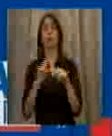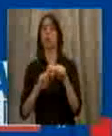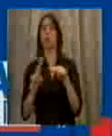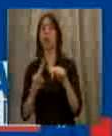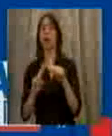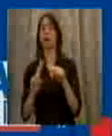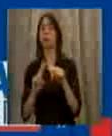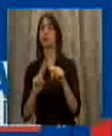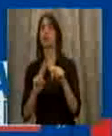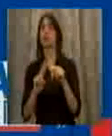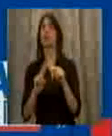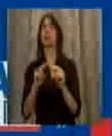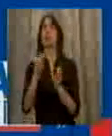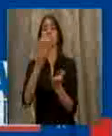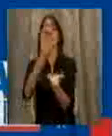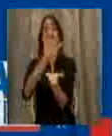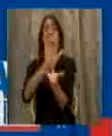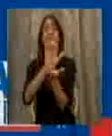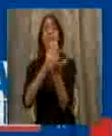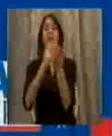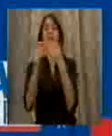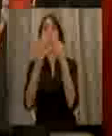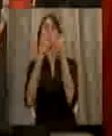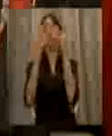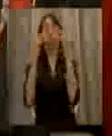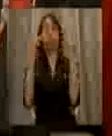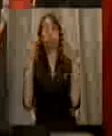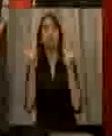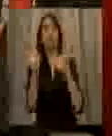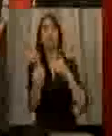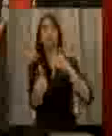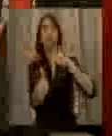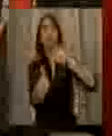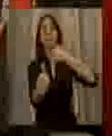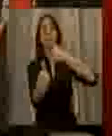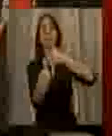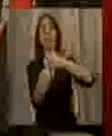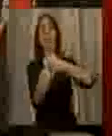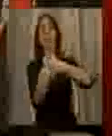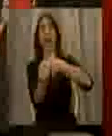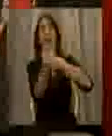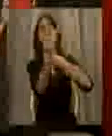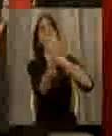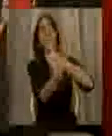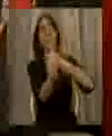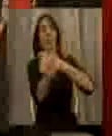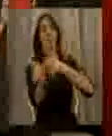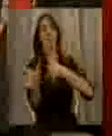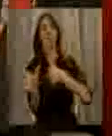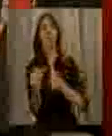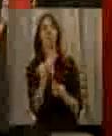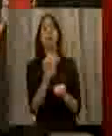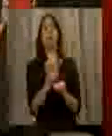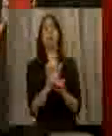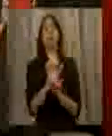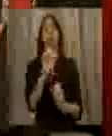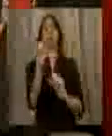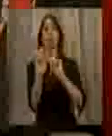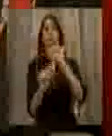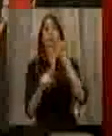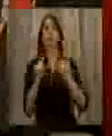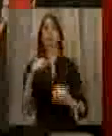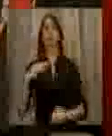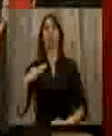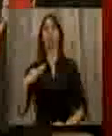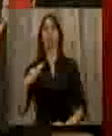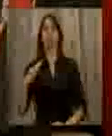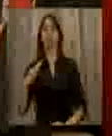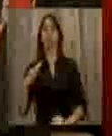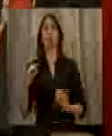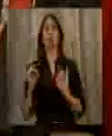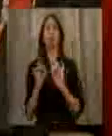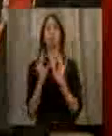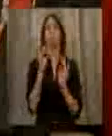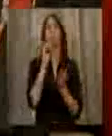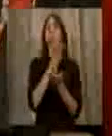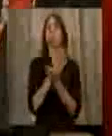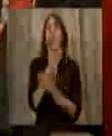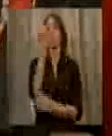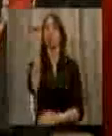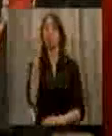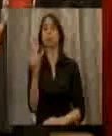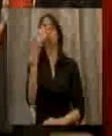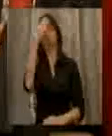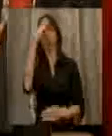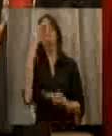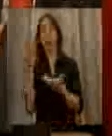un Estado más transparente, más cercano, sino que también un Estado que defienda al ciudadano. Si hay alguna persona que tiene una